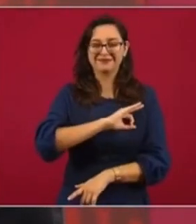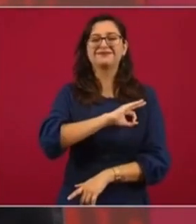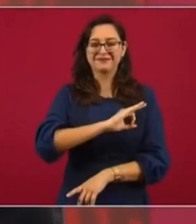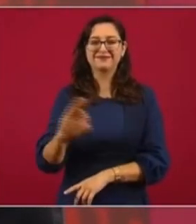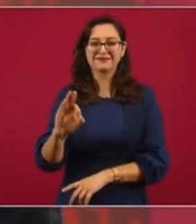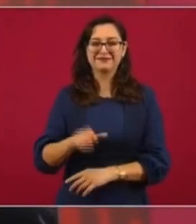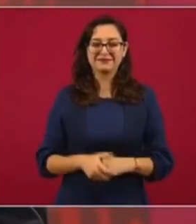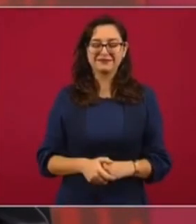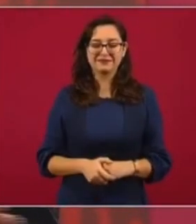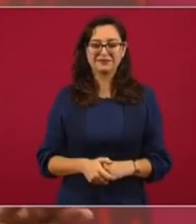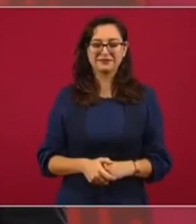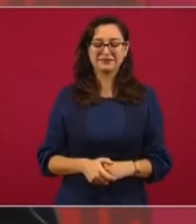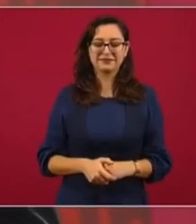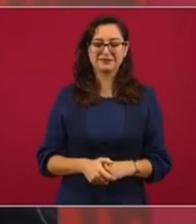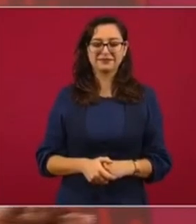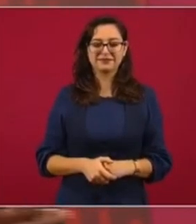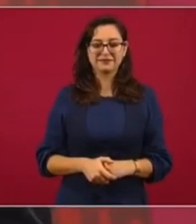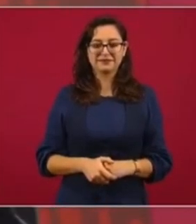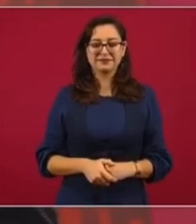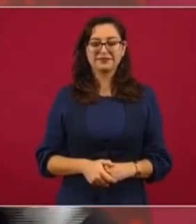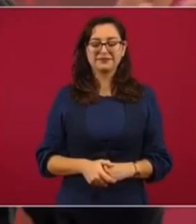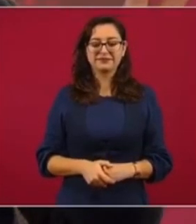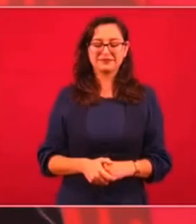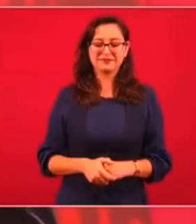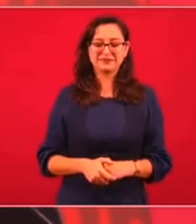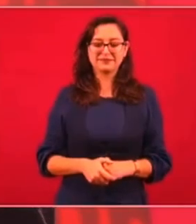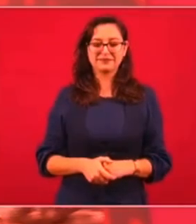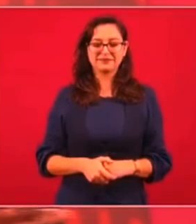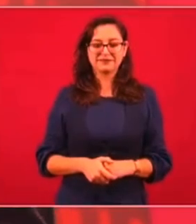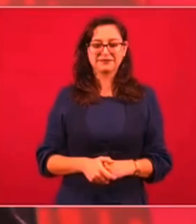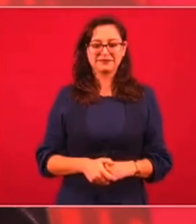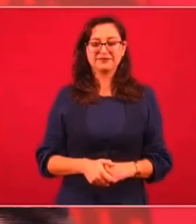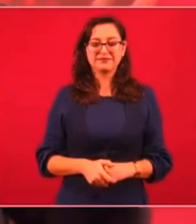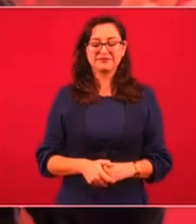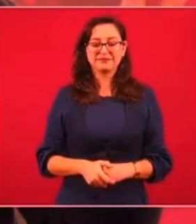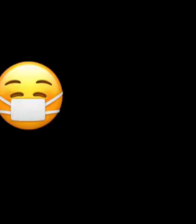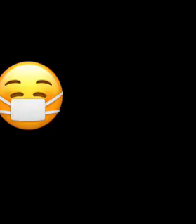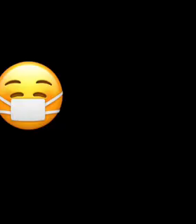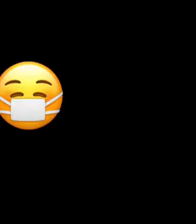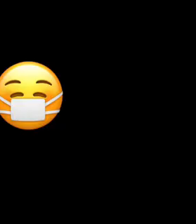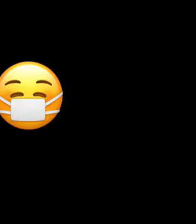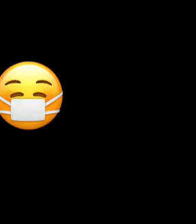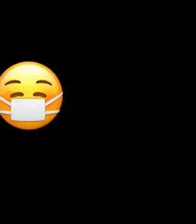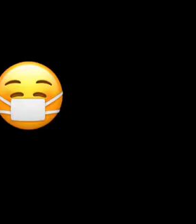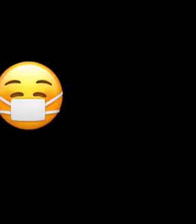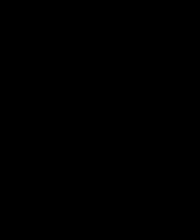Entonces, amor y paz, amor y paz.